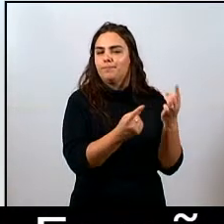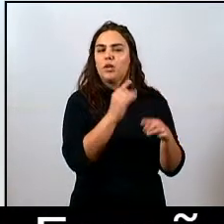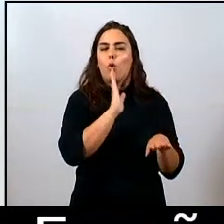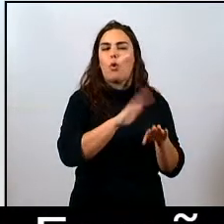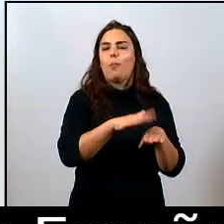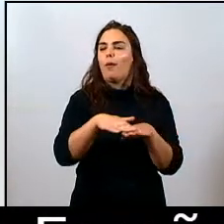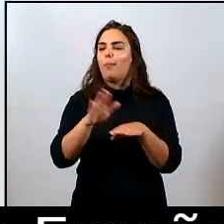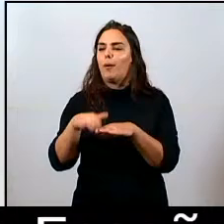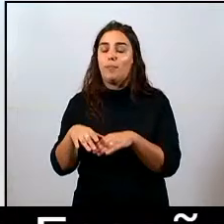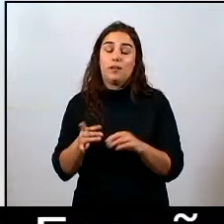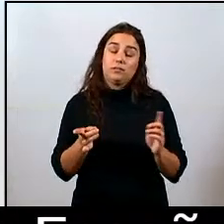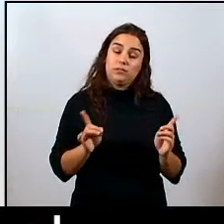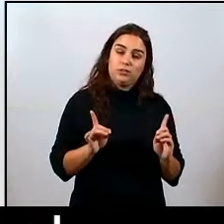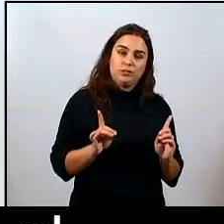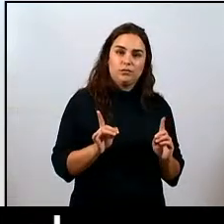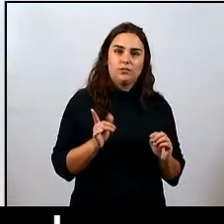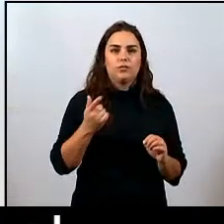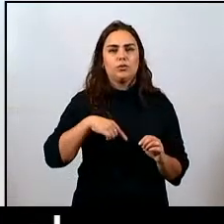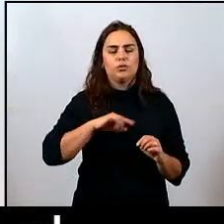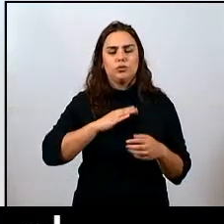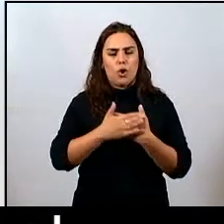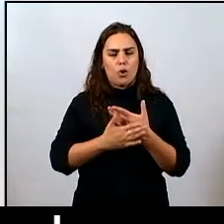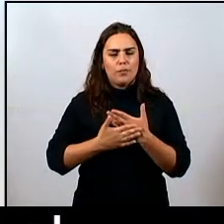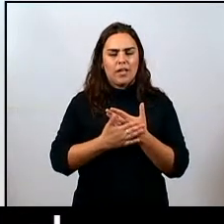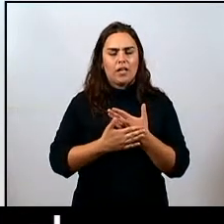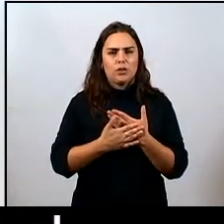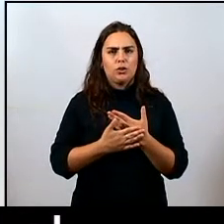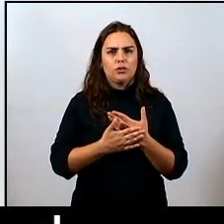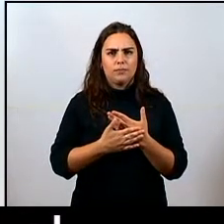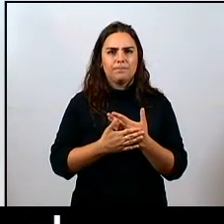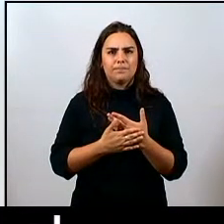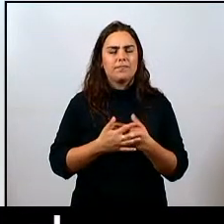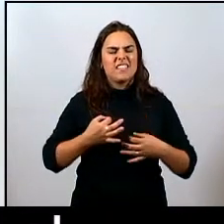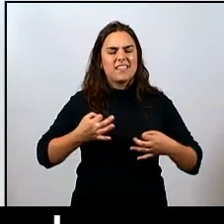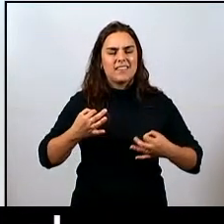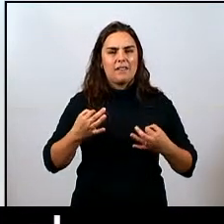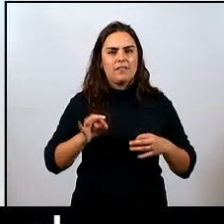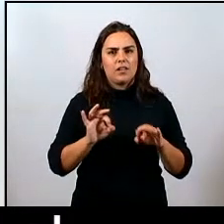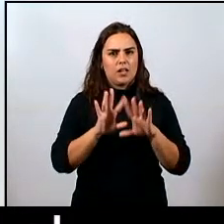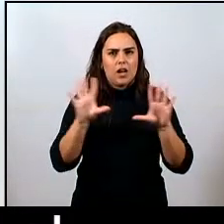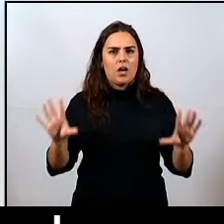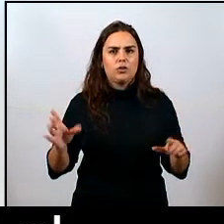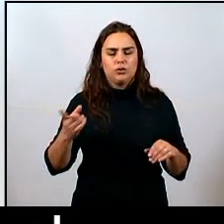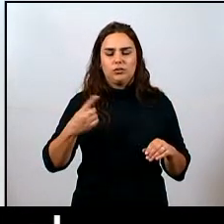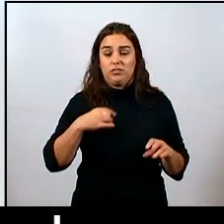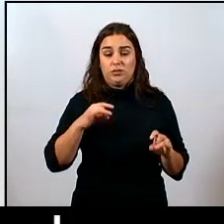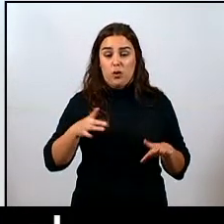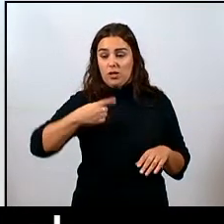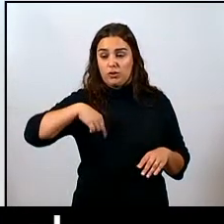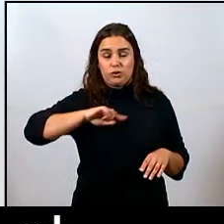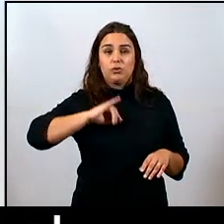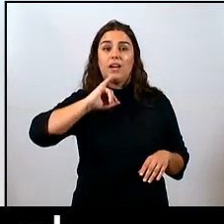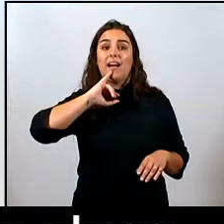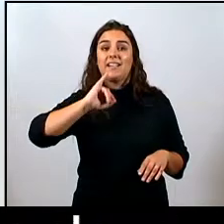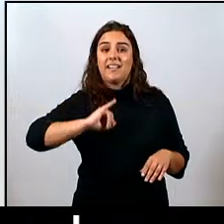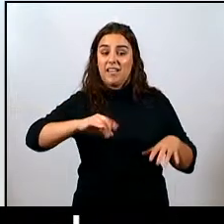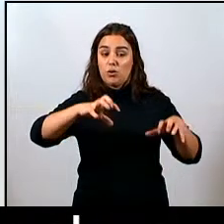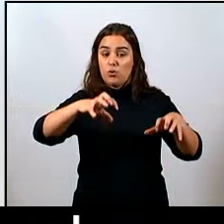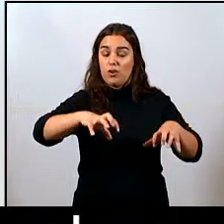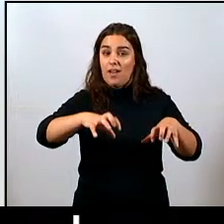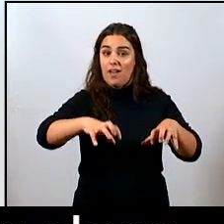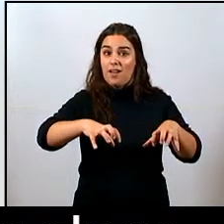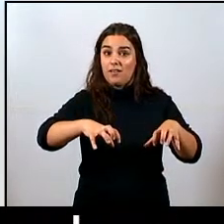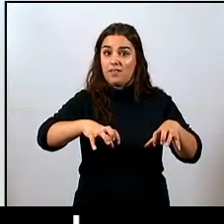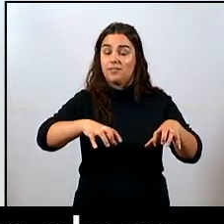culpables. Aquí tenemos un Gobierno que tiene que tener claro lo que tenemos claro el resto, que es que la energía nuclear